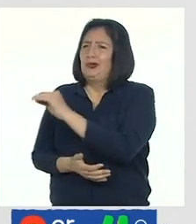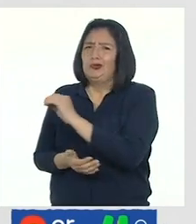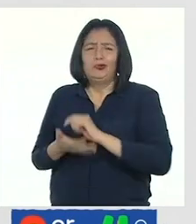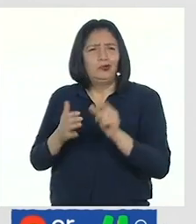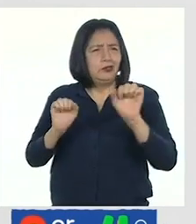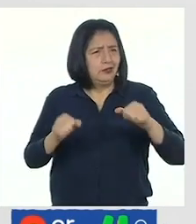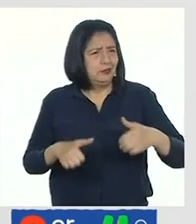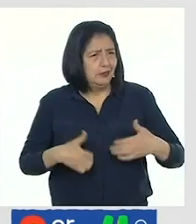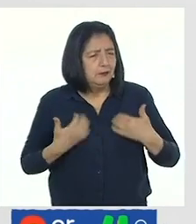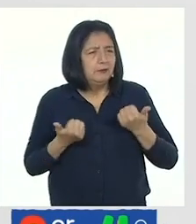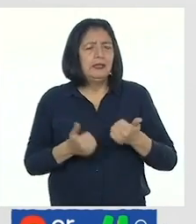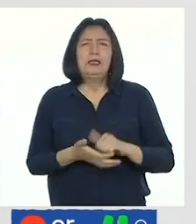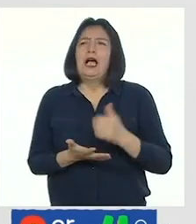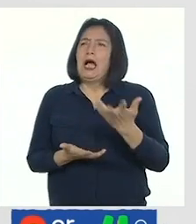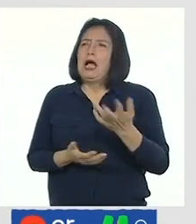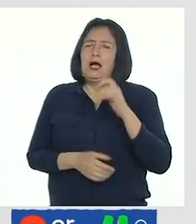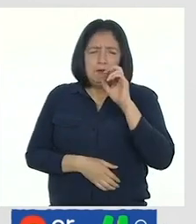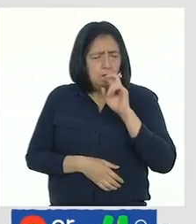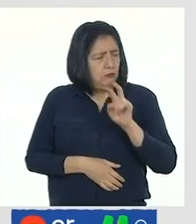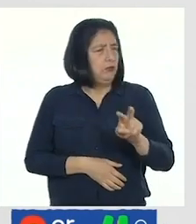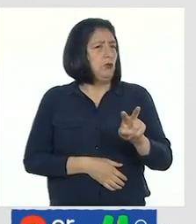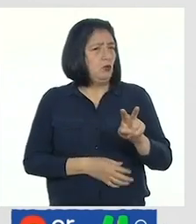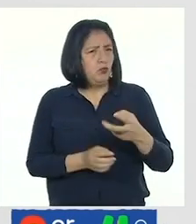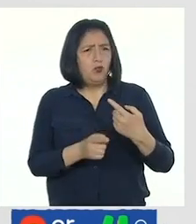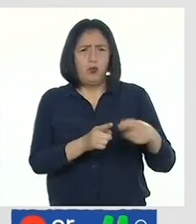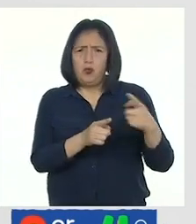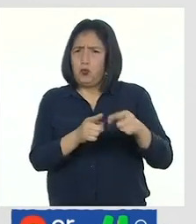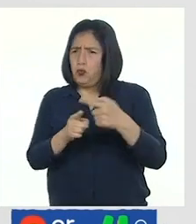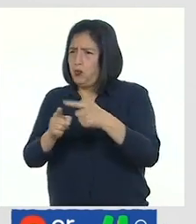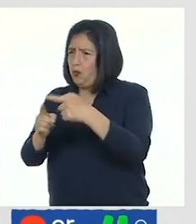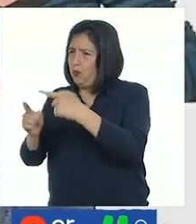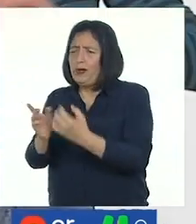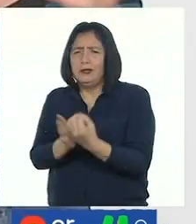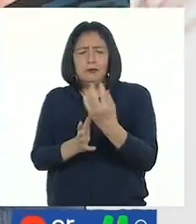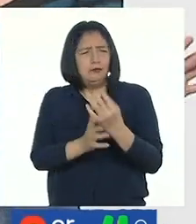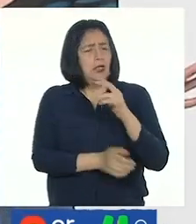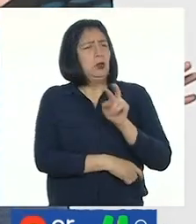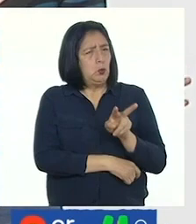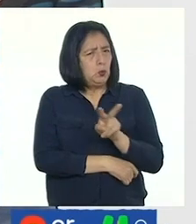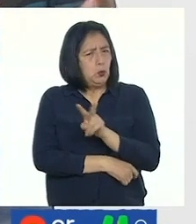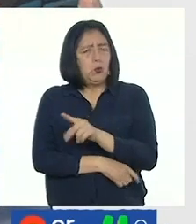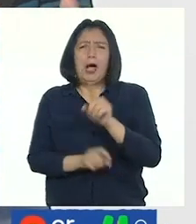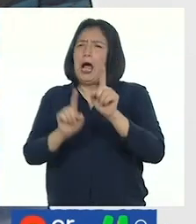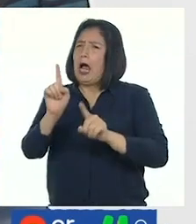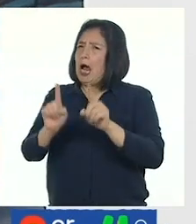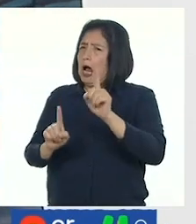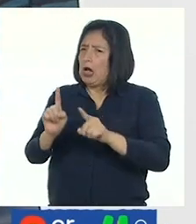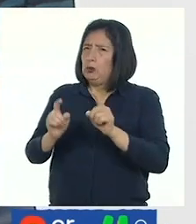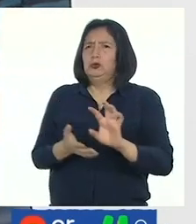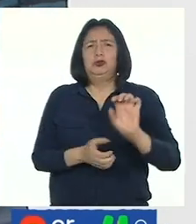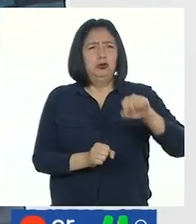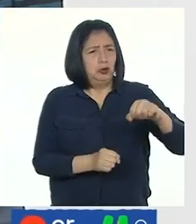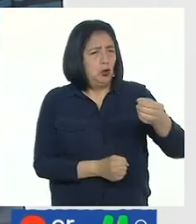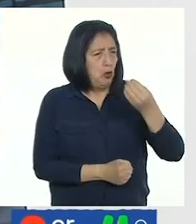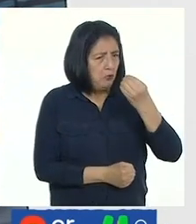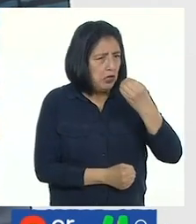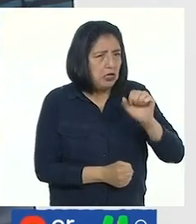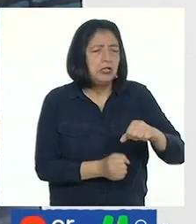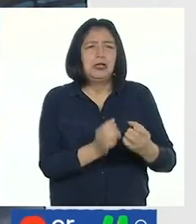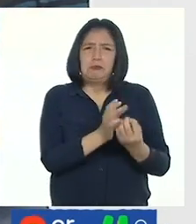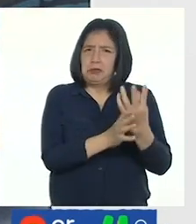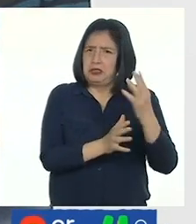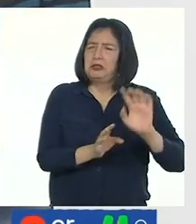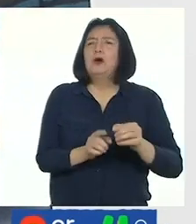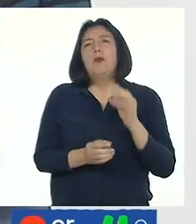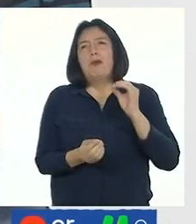vivos. Además, hemos visto que existen muchos tipos de plantas. Algunas plantas son comestibles, sí,